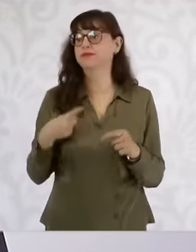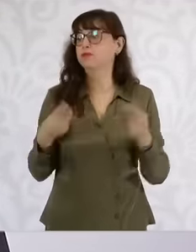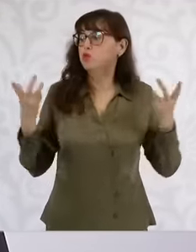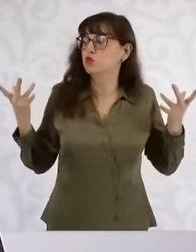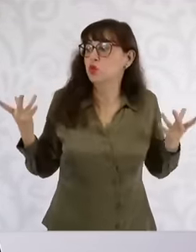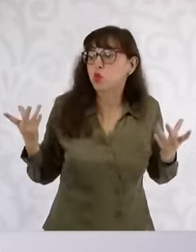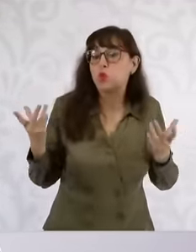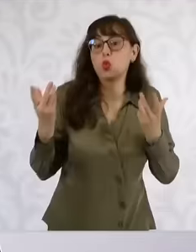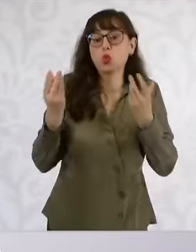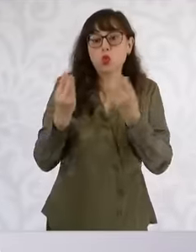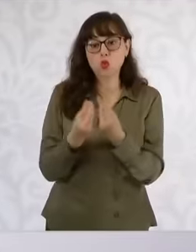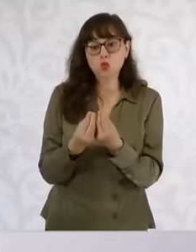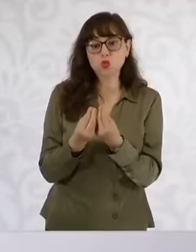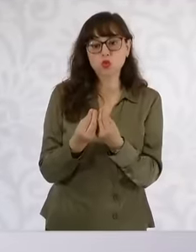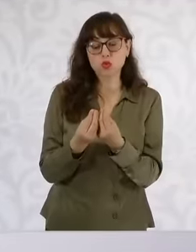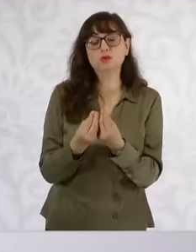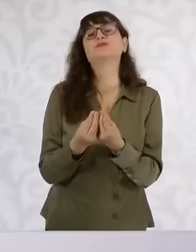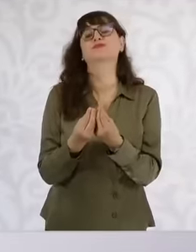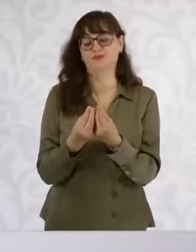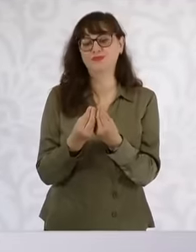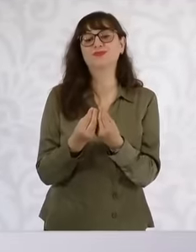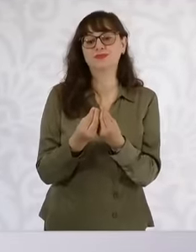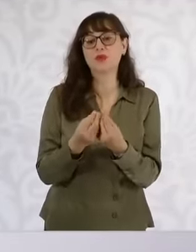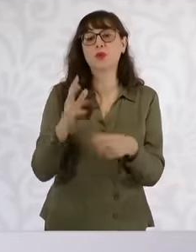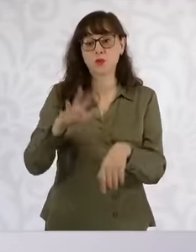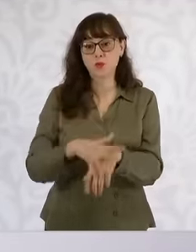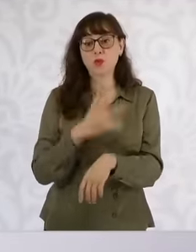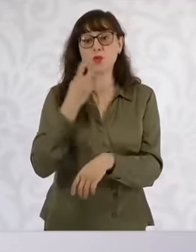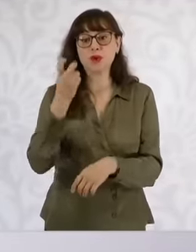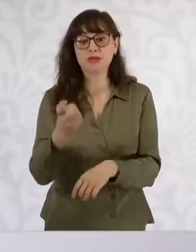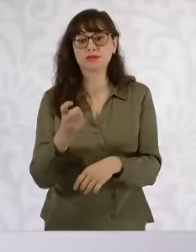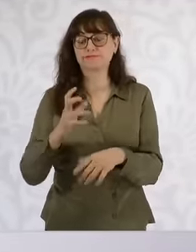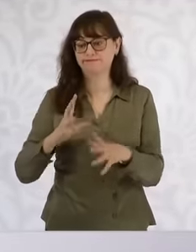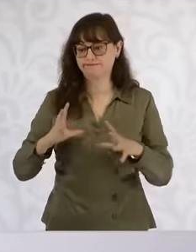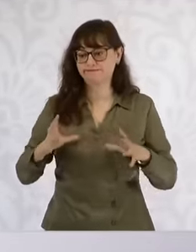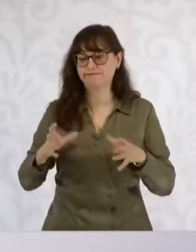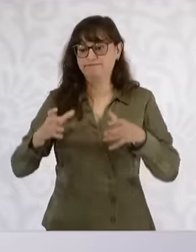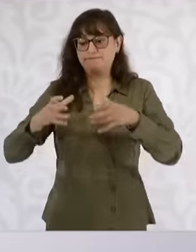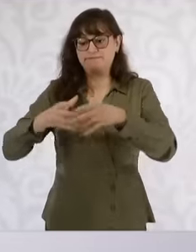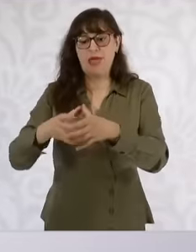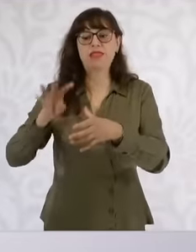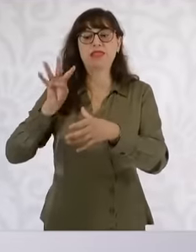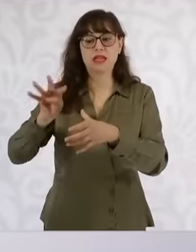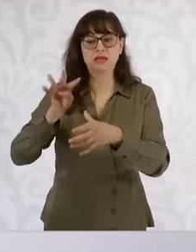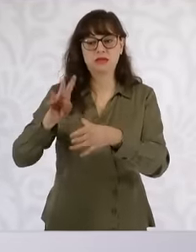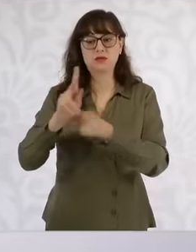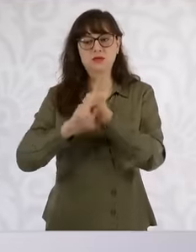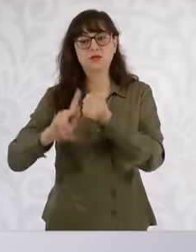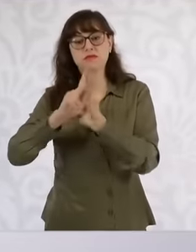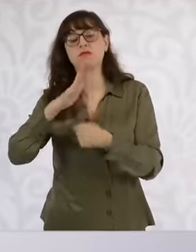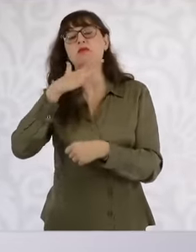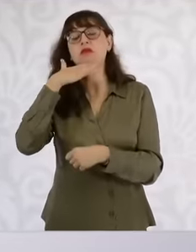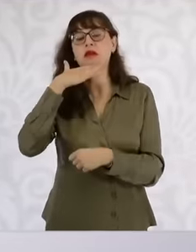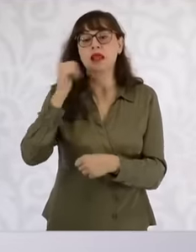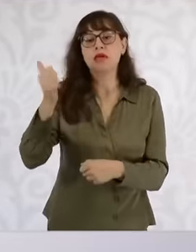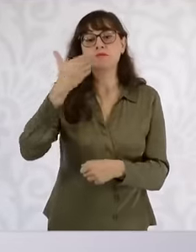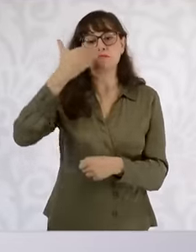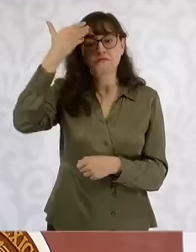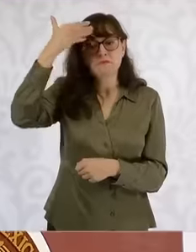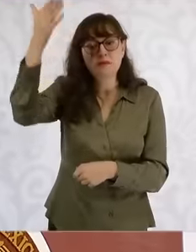globales. Y así fue como surgieron ese primer grupo de países: Alemania,